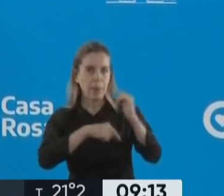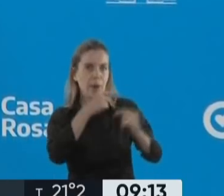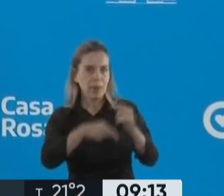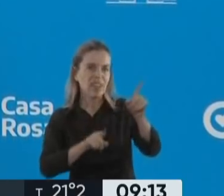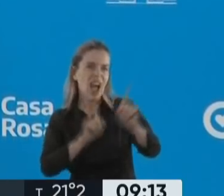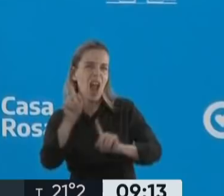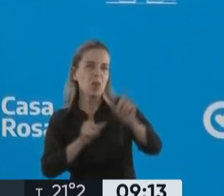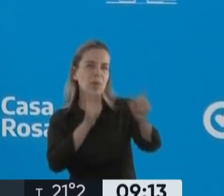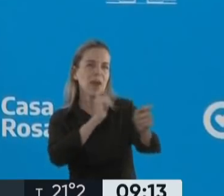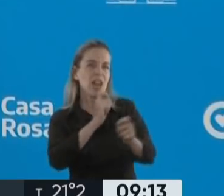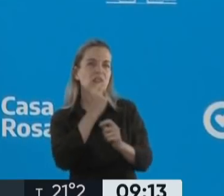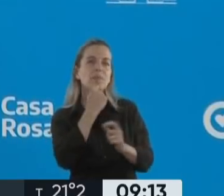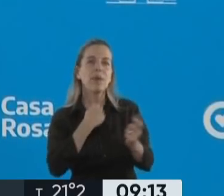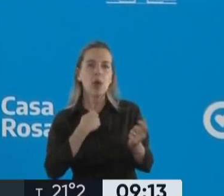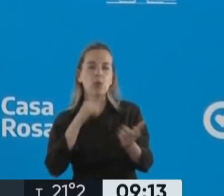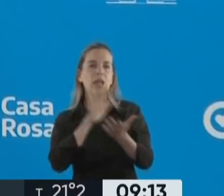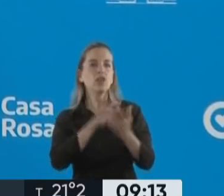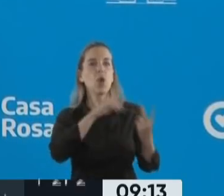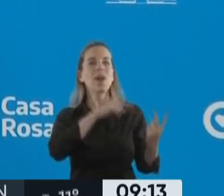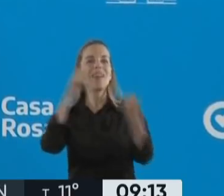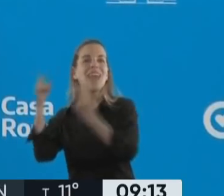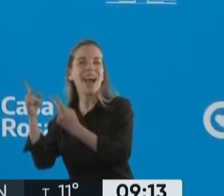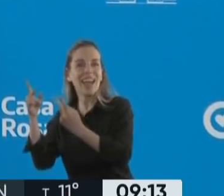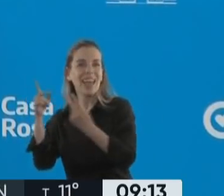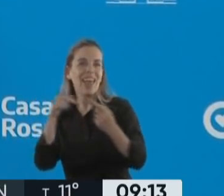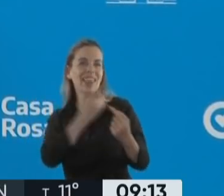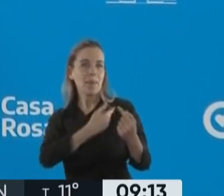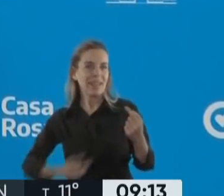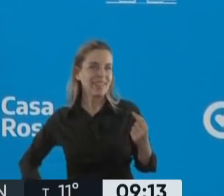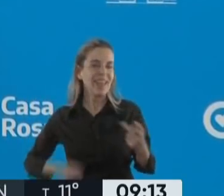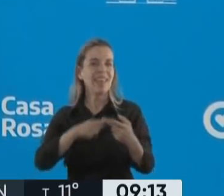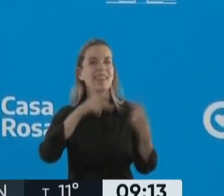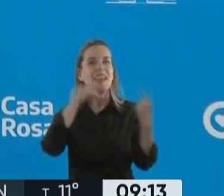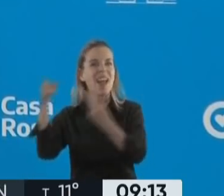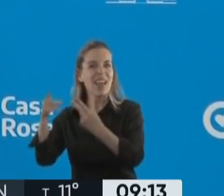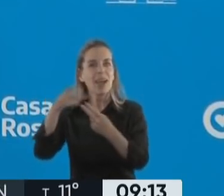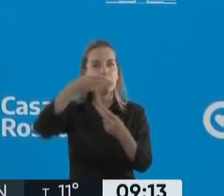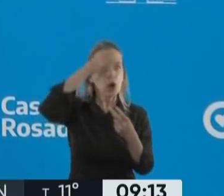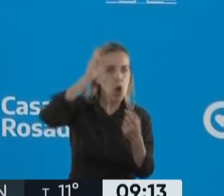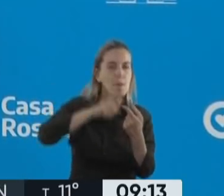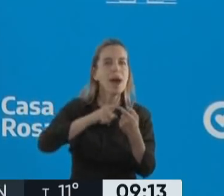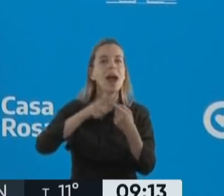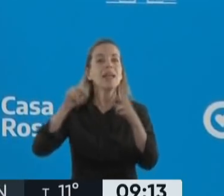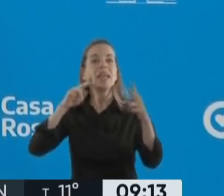de las preguntas con respecto al viaje y a la gira por Roma y por Glasgow,